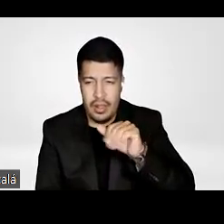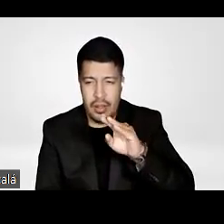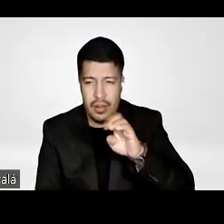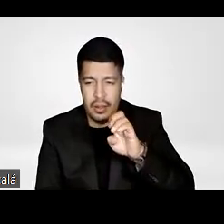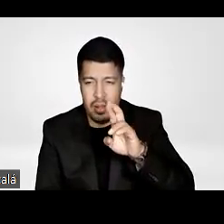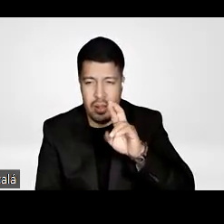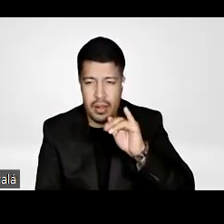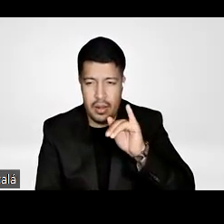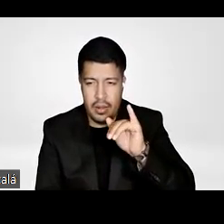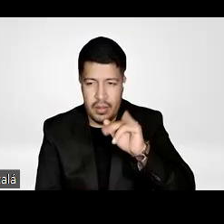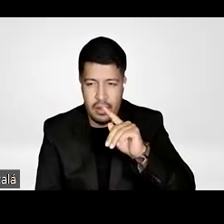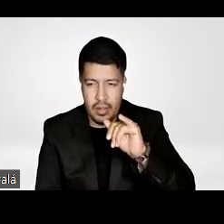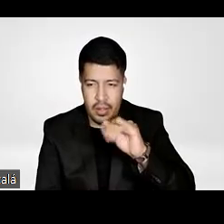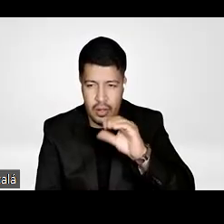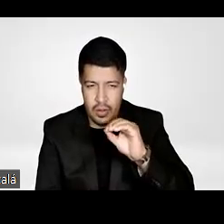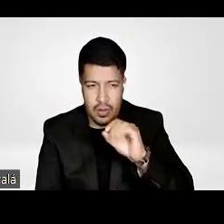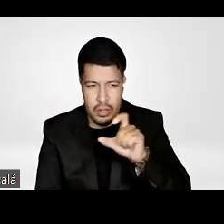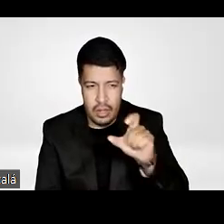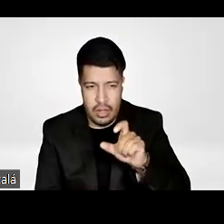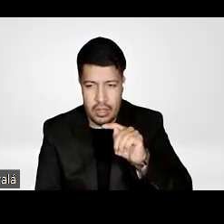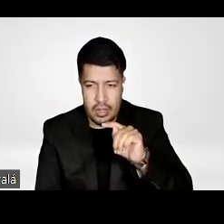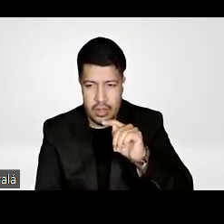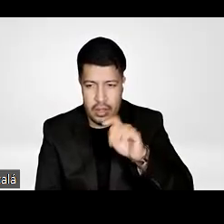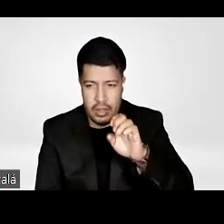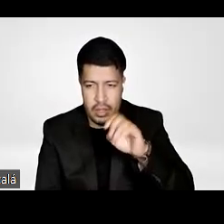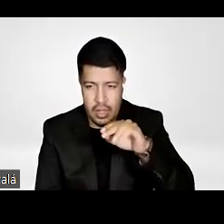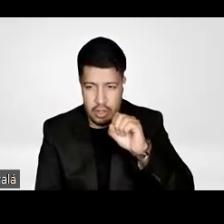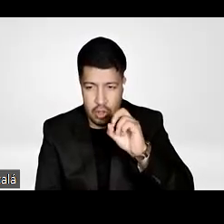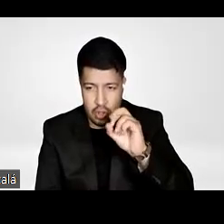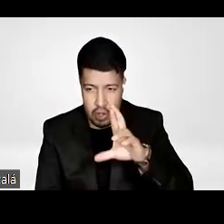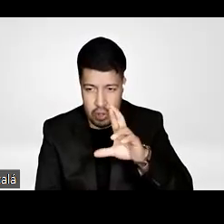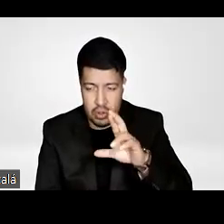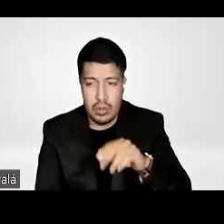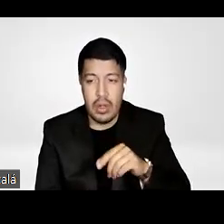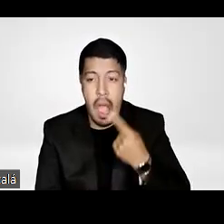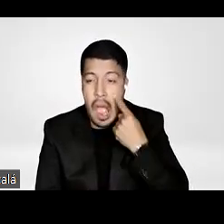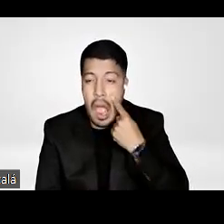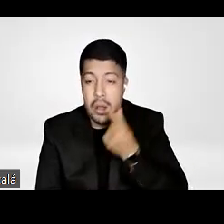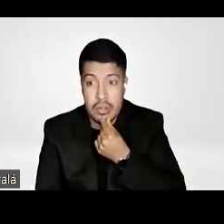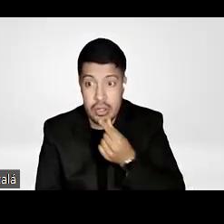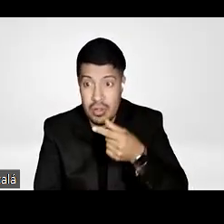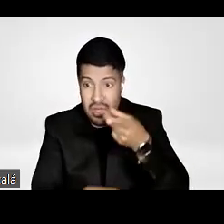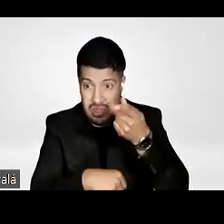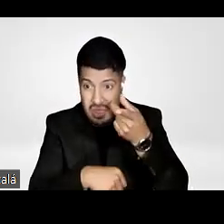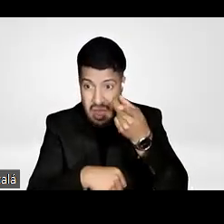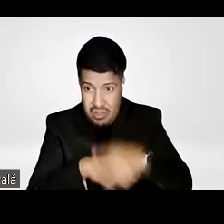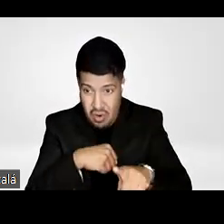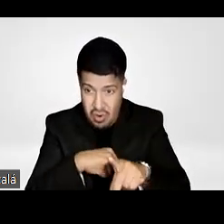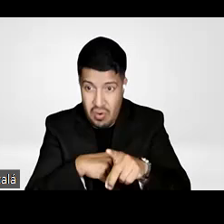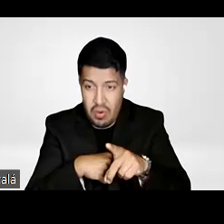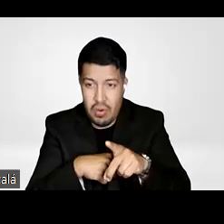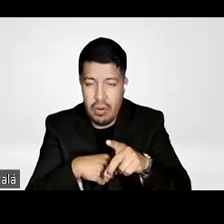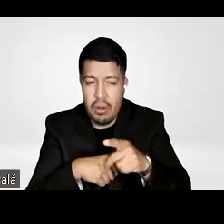se encuentra frecuentemente exaltado en los niños que tienen daño. Y estos nos norman mucho